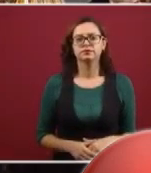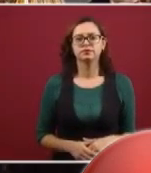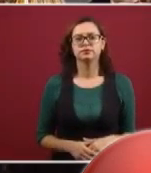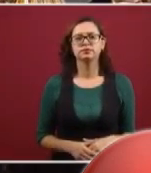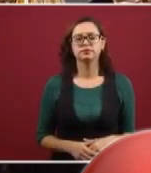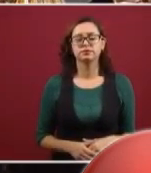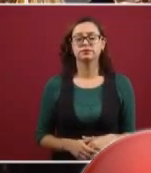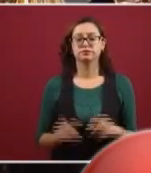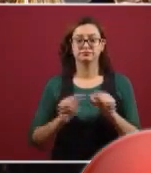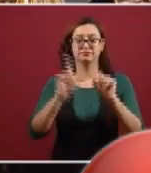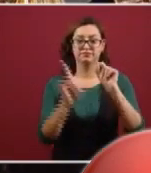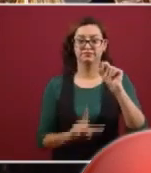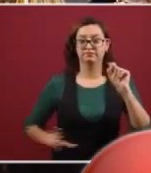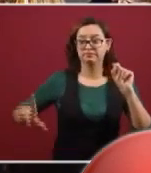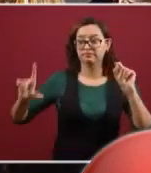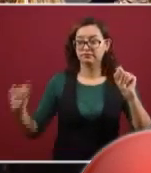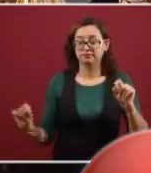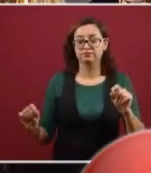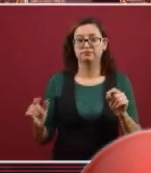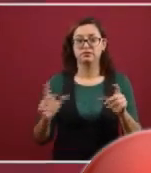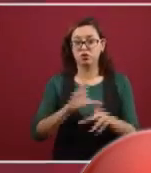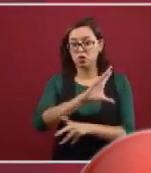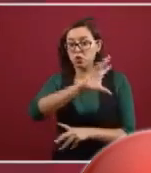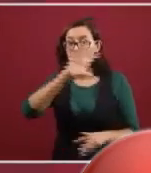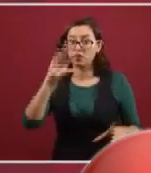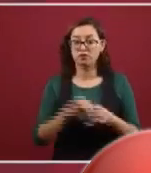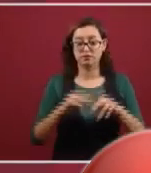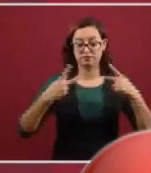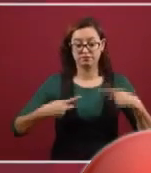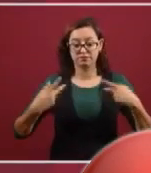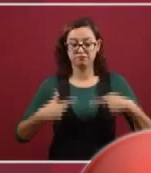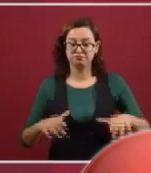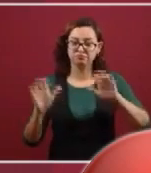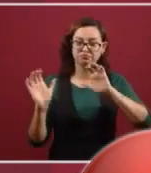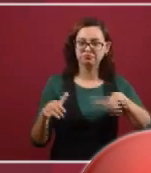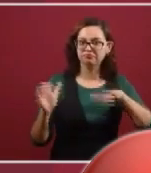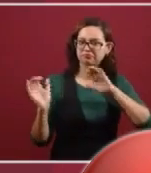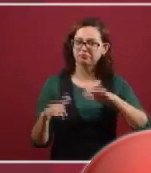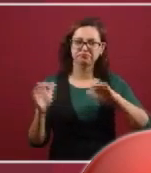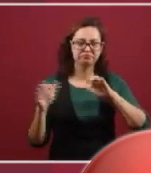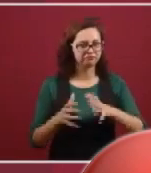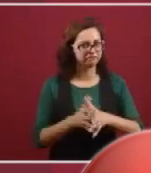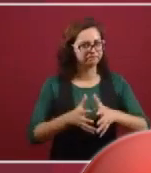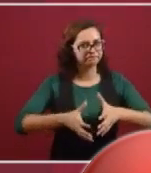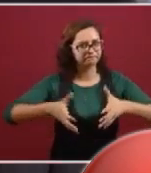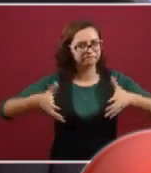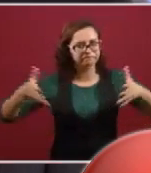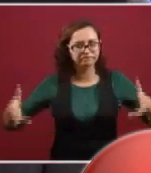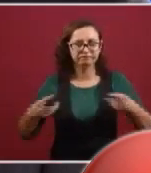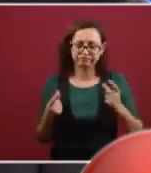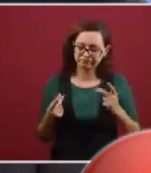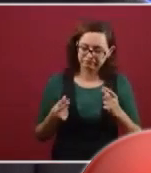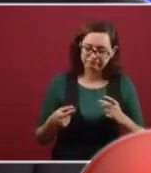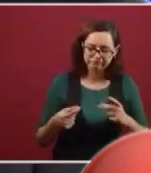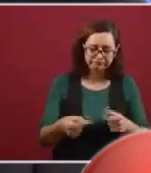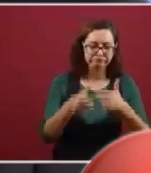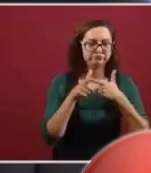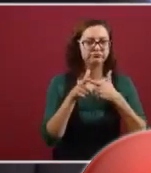contenido nacional en las contrataciones de Pemex y seguir agilizando los procesos de